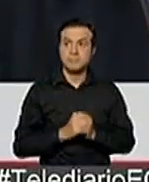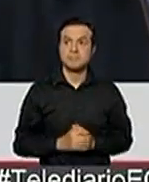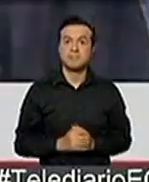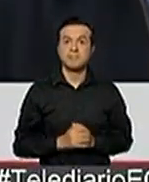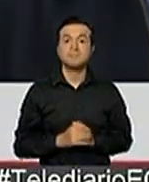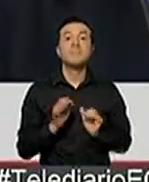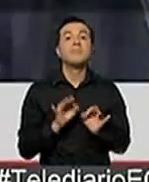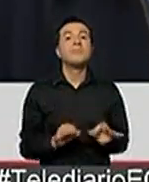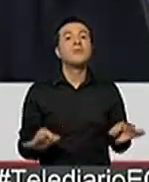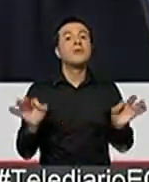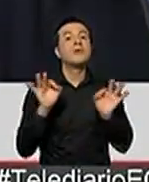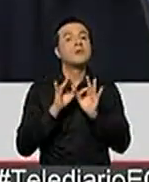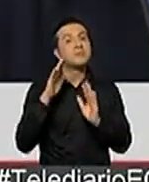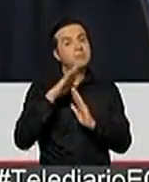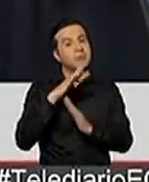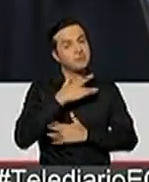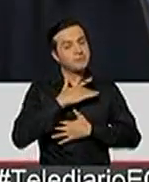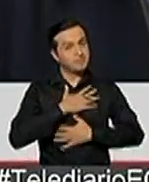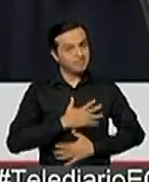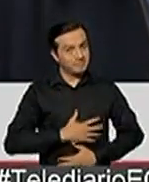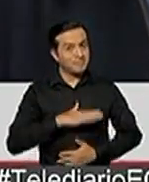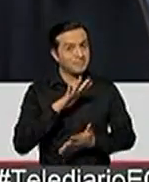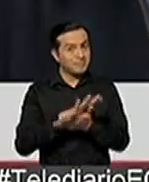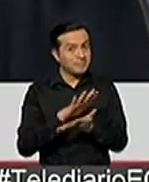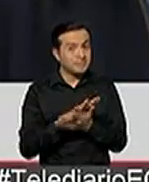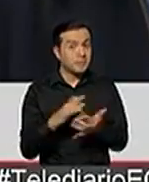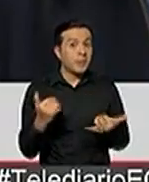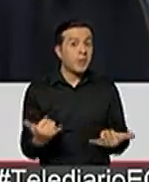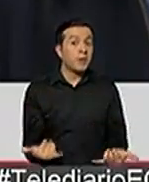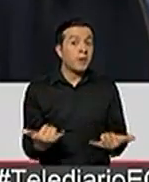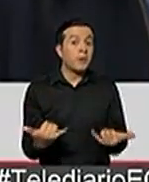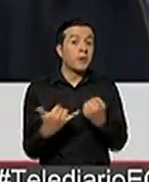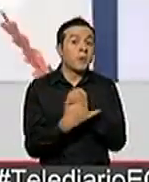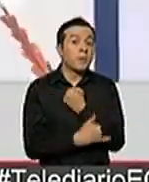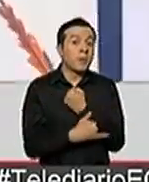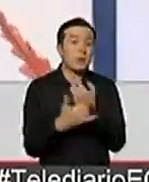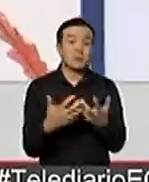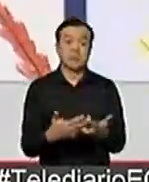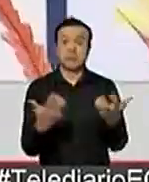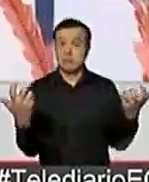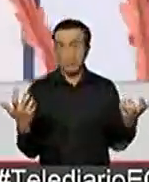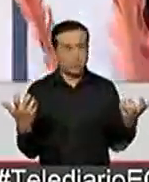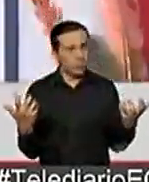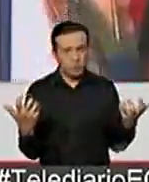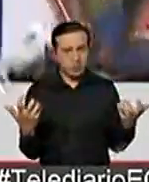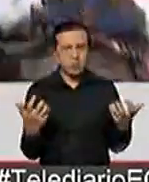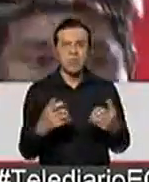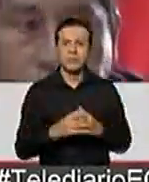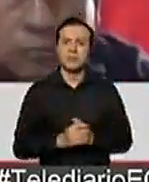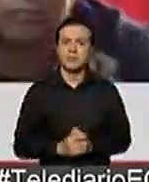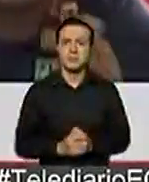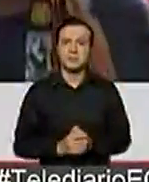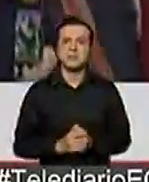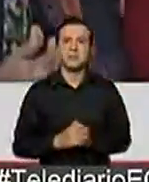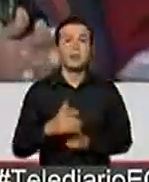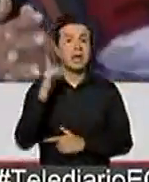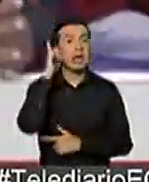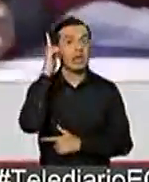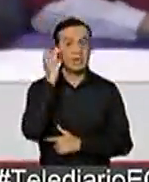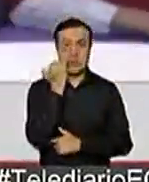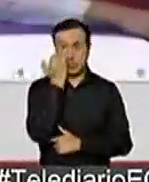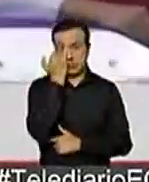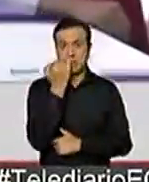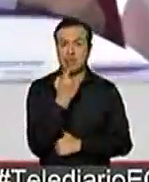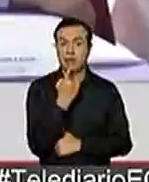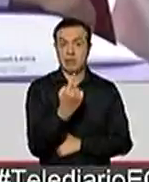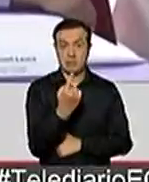a la paz, a la tranquilidad. Este momento no puede haber un país dividido. Muestra de ello, la dirigencia de esta organización presentó